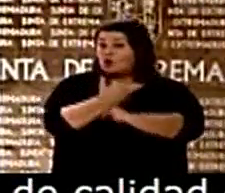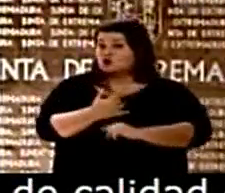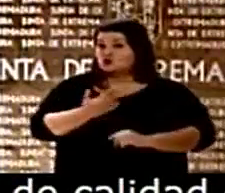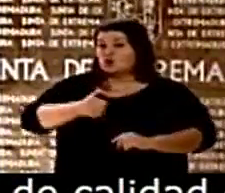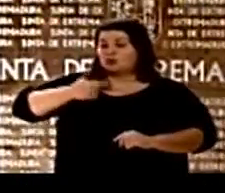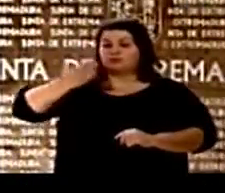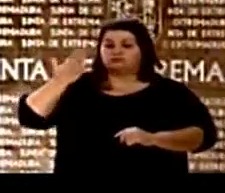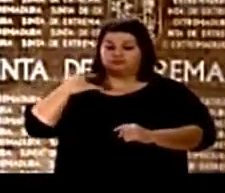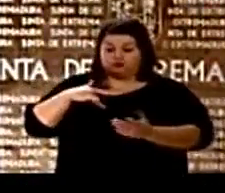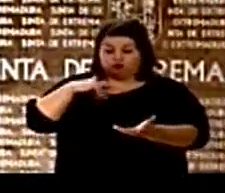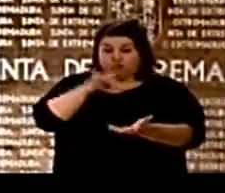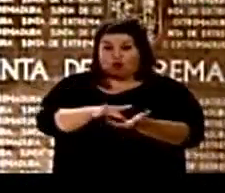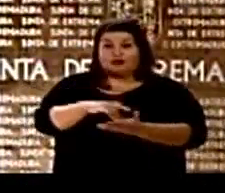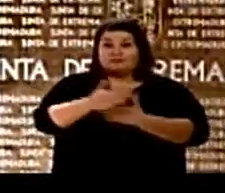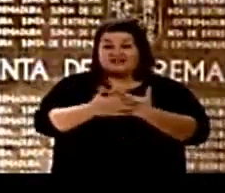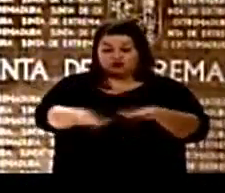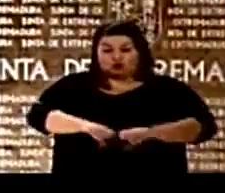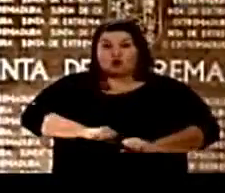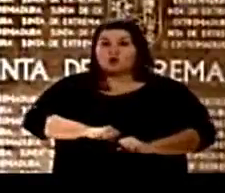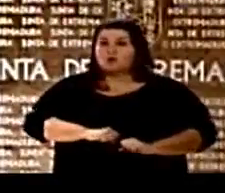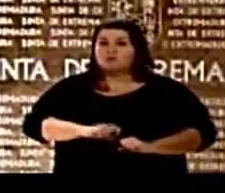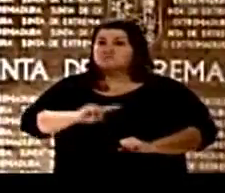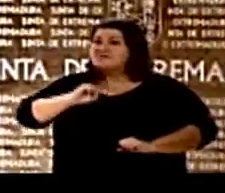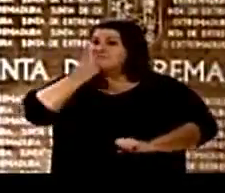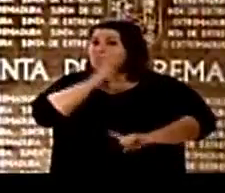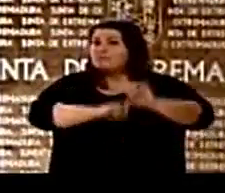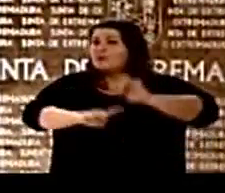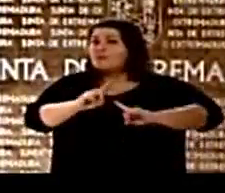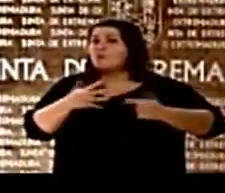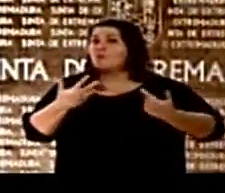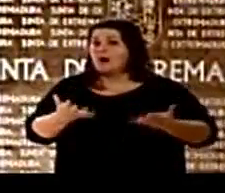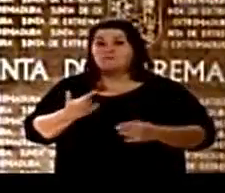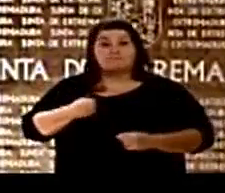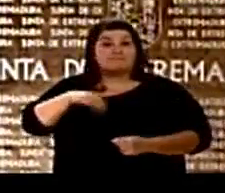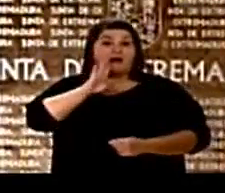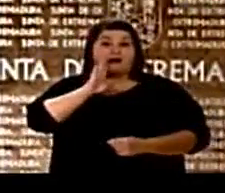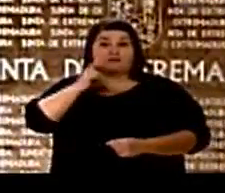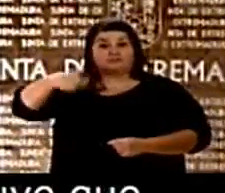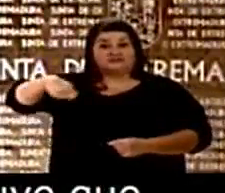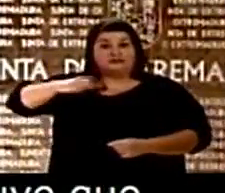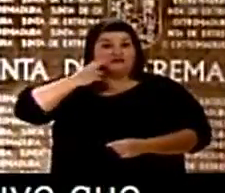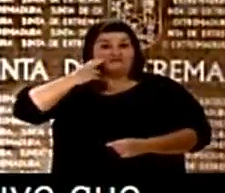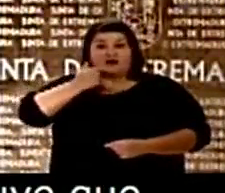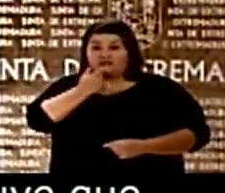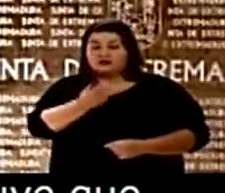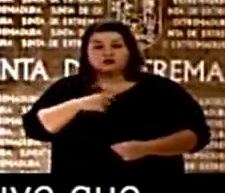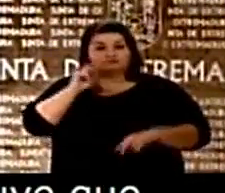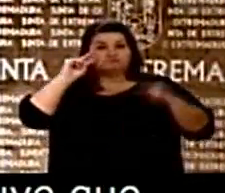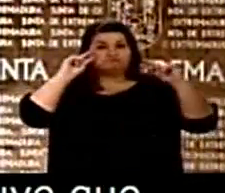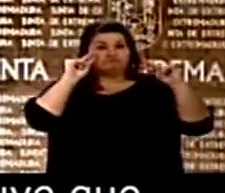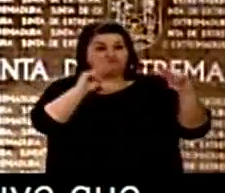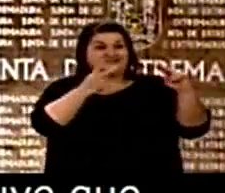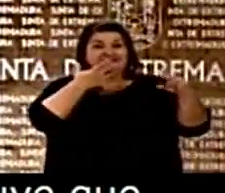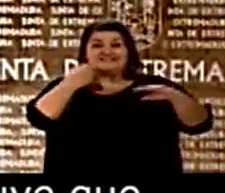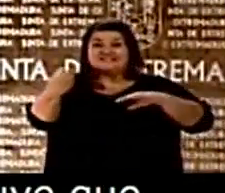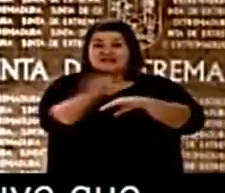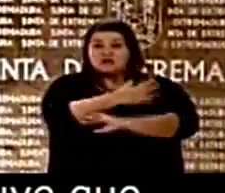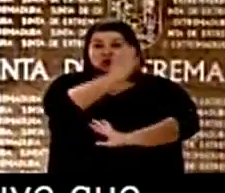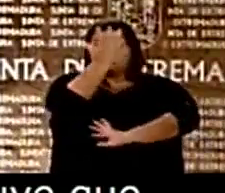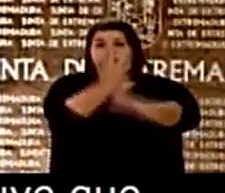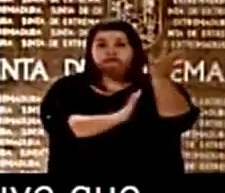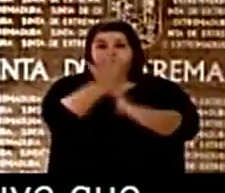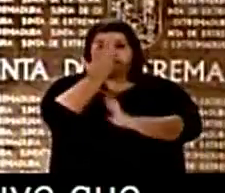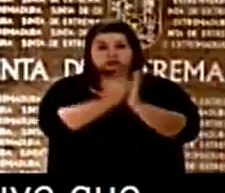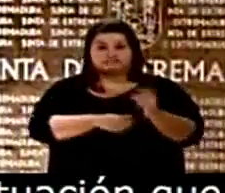tuve que abordar a mi llegada como ministro ha sido la situación que comenta el presidente. Fue ver la imagen de aquel tren ardiendo